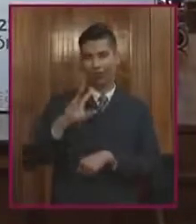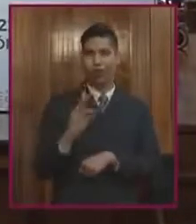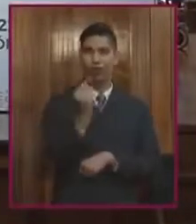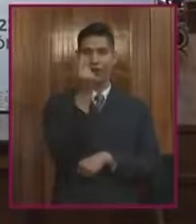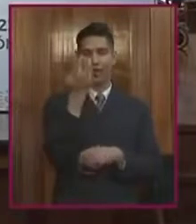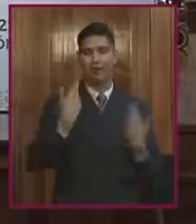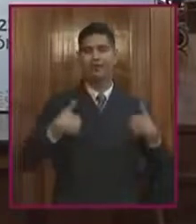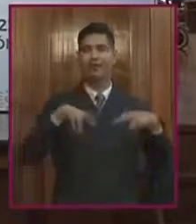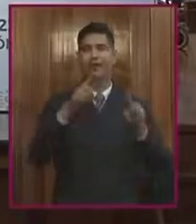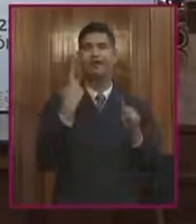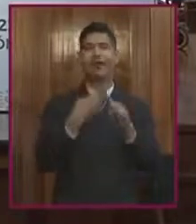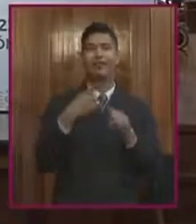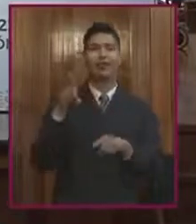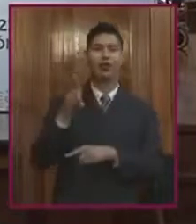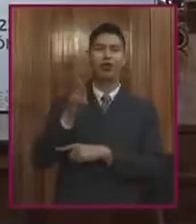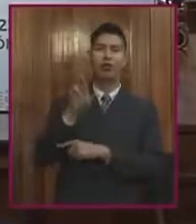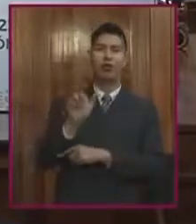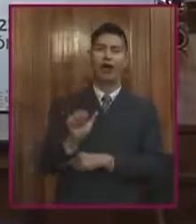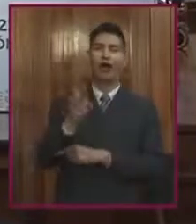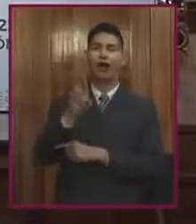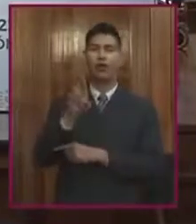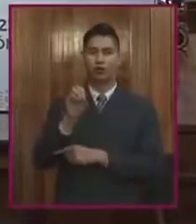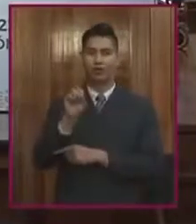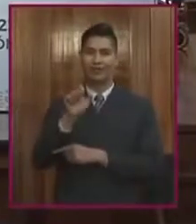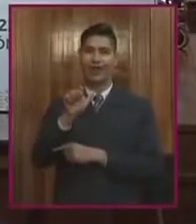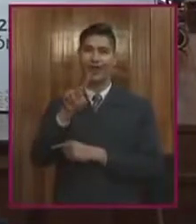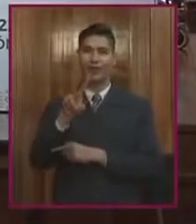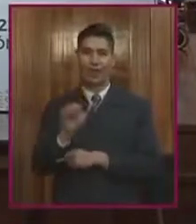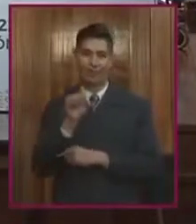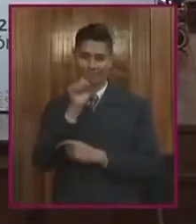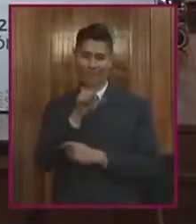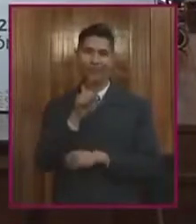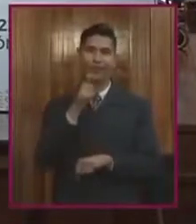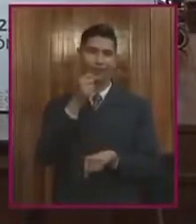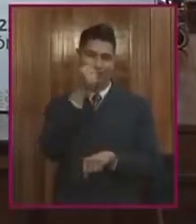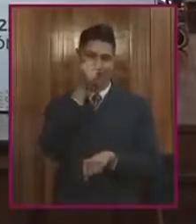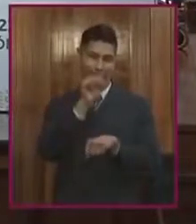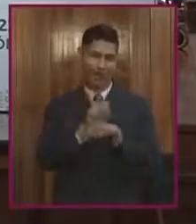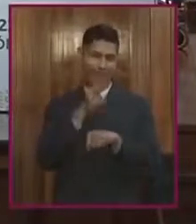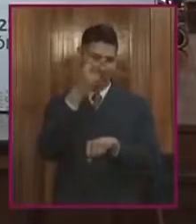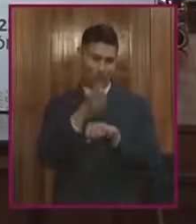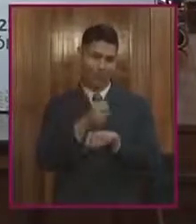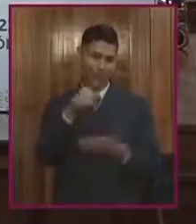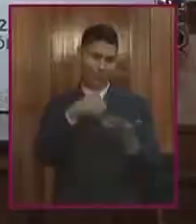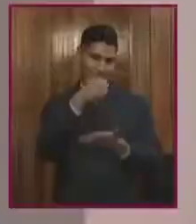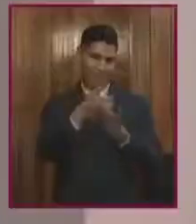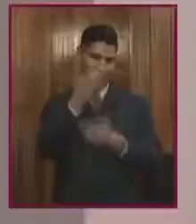de la doctora Rosaura Ruiz, secretaria de Educación, Ciencia y Tecnología e Innovación de la Ciudad de México.